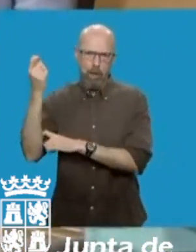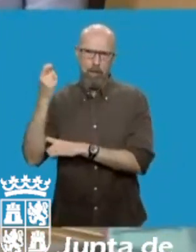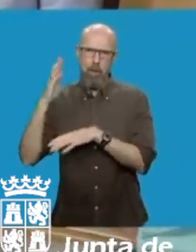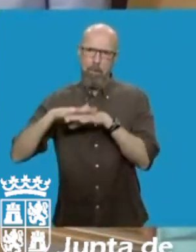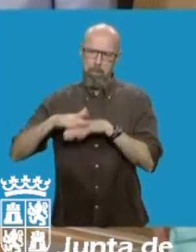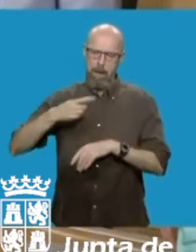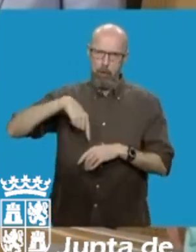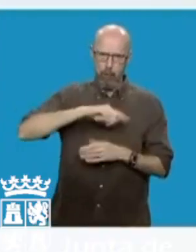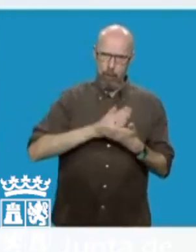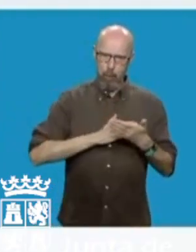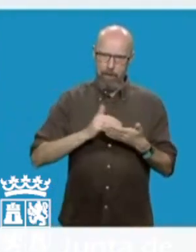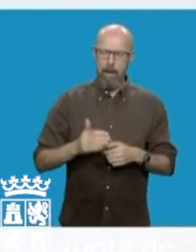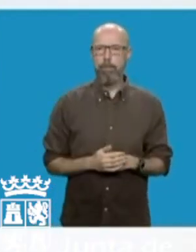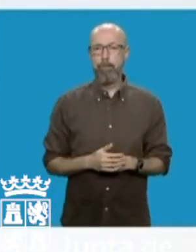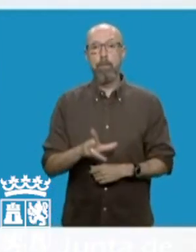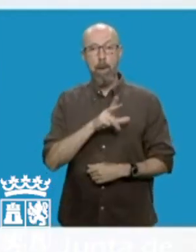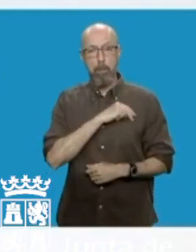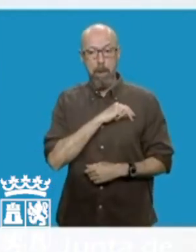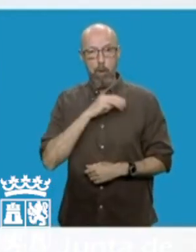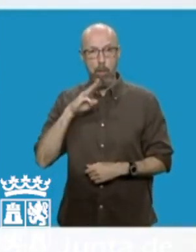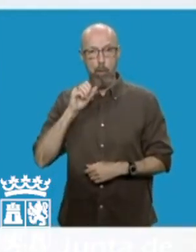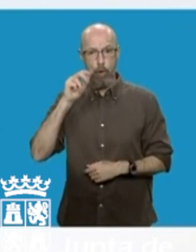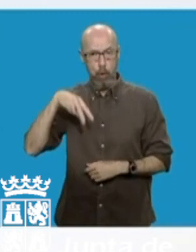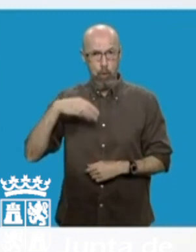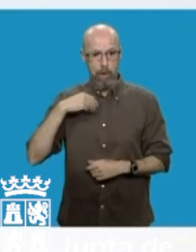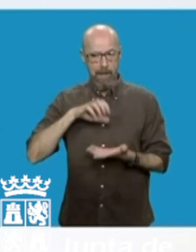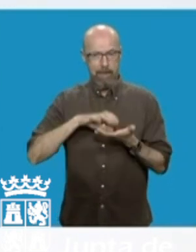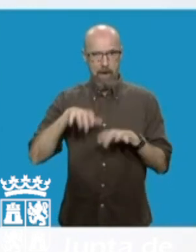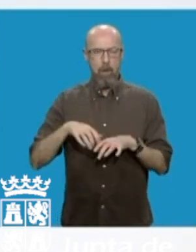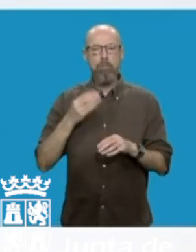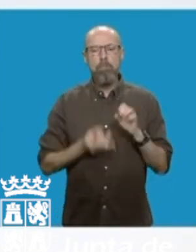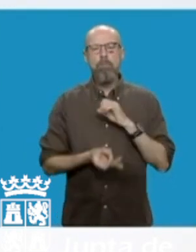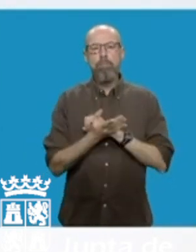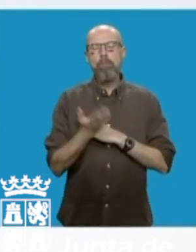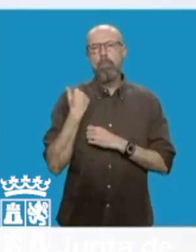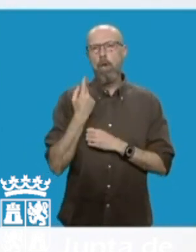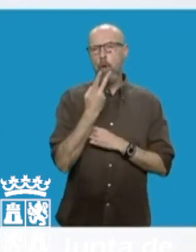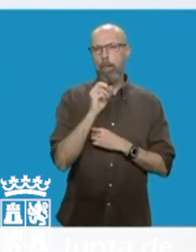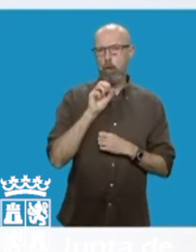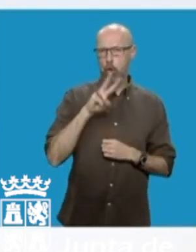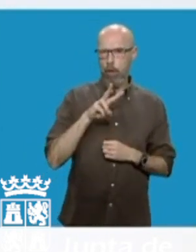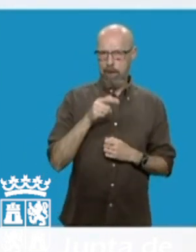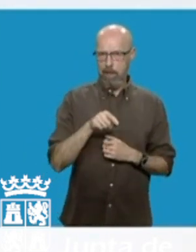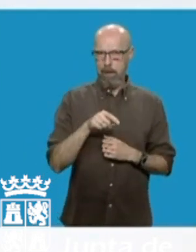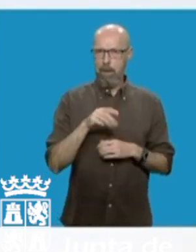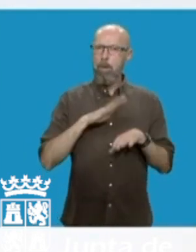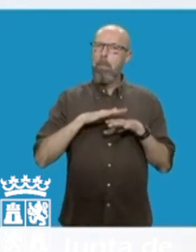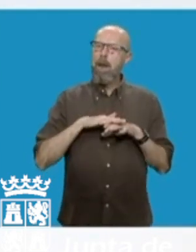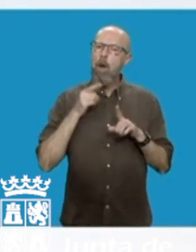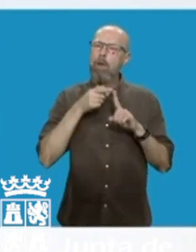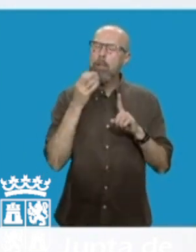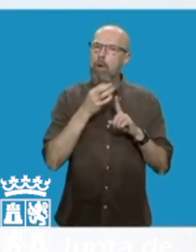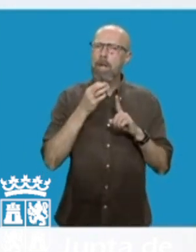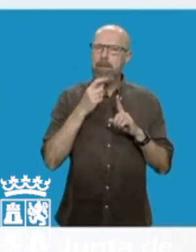comunidad. Los premios Podium del Deporte de Castilla y León nacieron, como se ha dicho, en el año 2012, con la finalidad de homenajear anualmente a